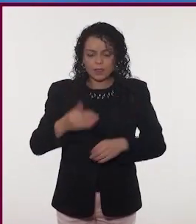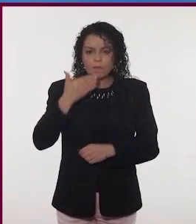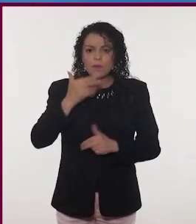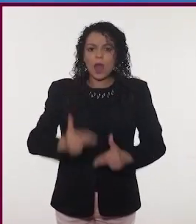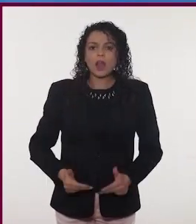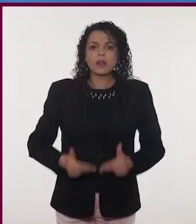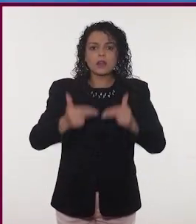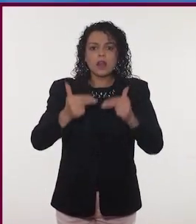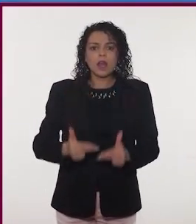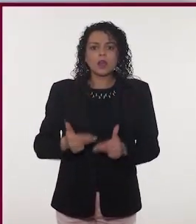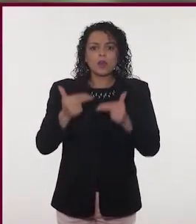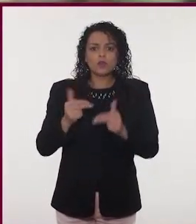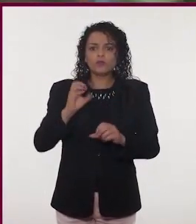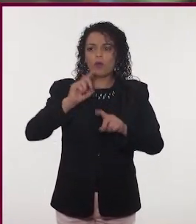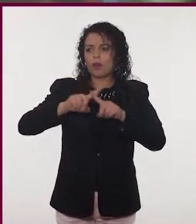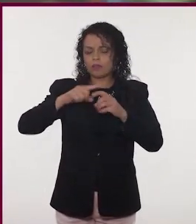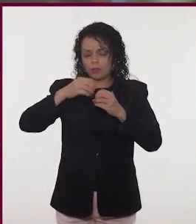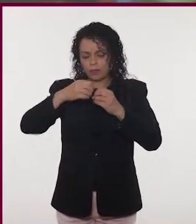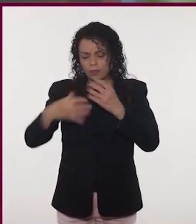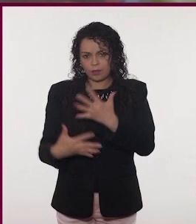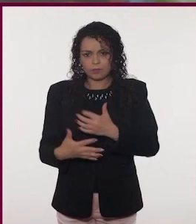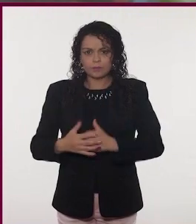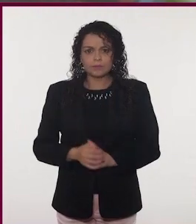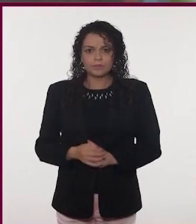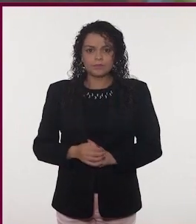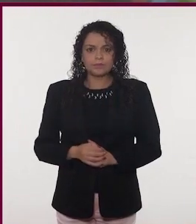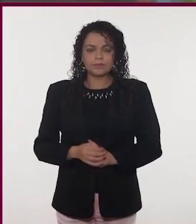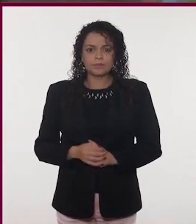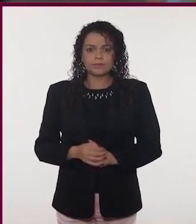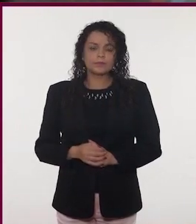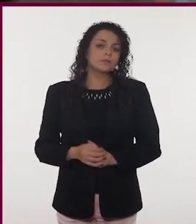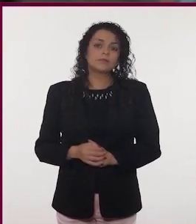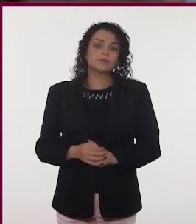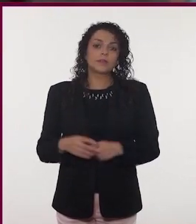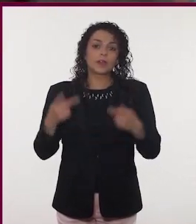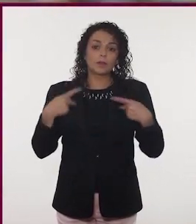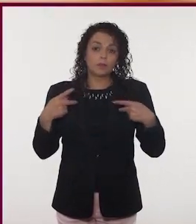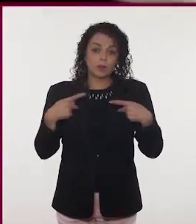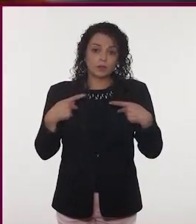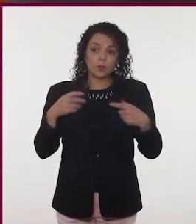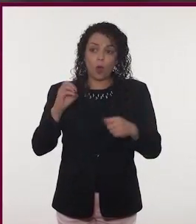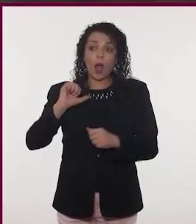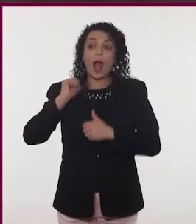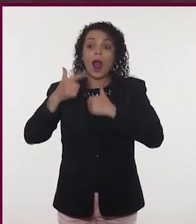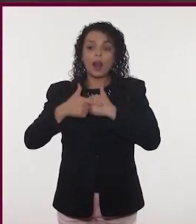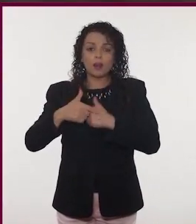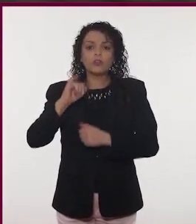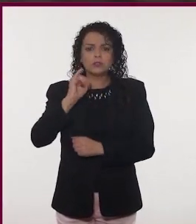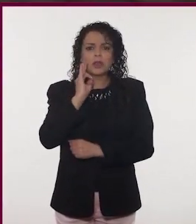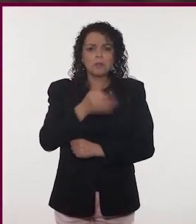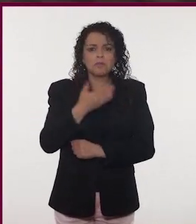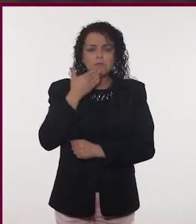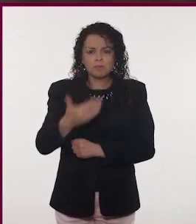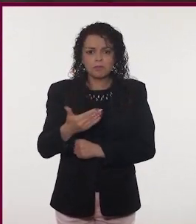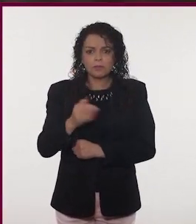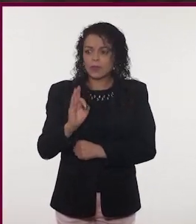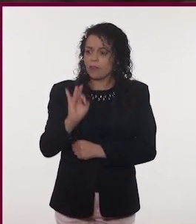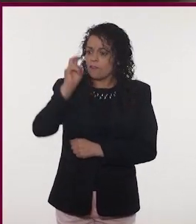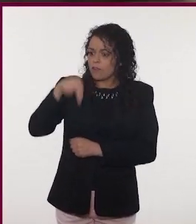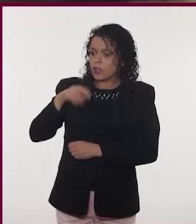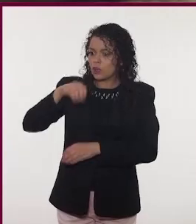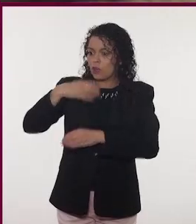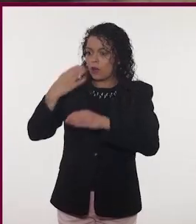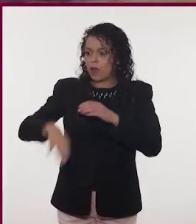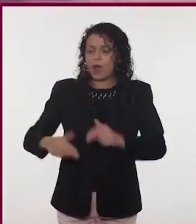etc. Buena aceptación que tiene alguien o algo. Fin o terminación de un negocio